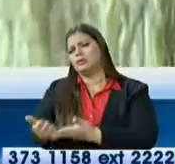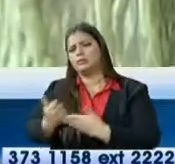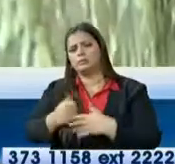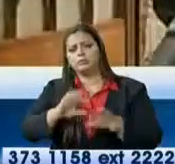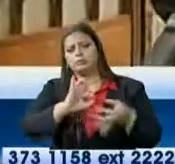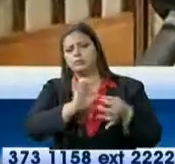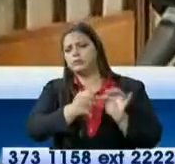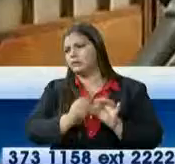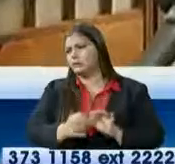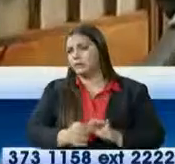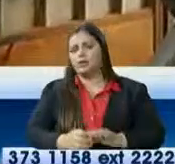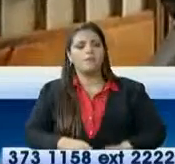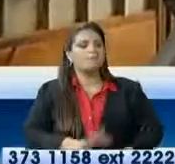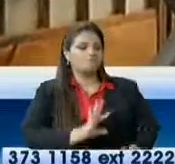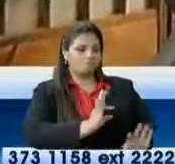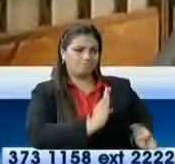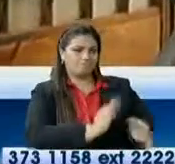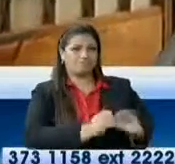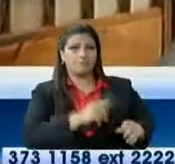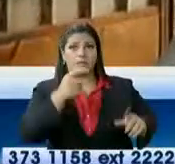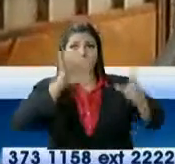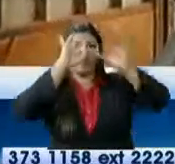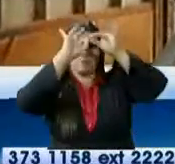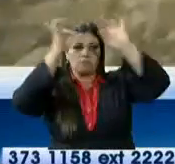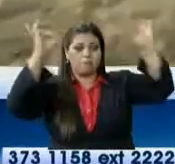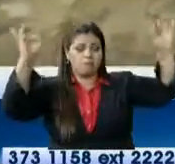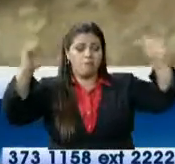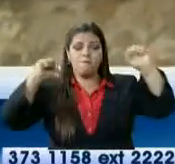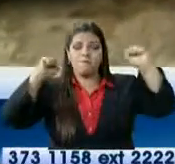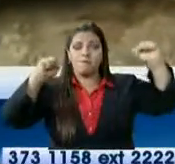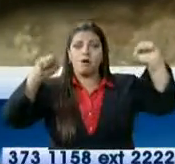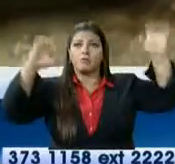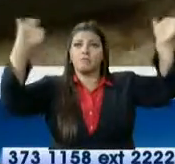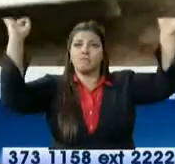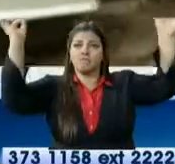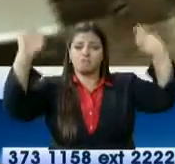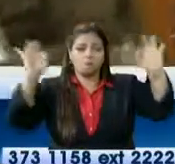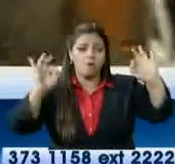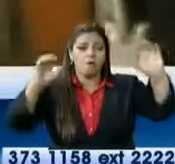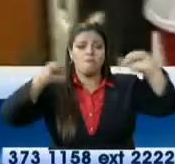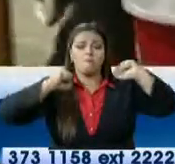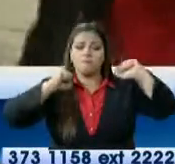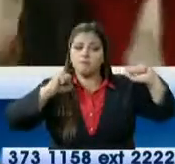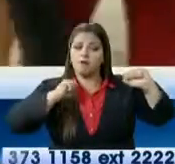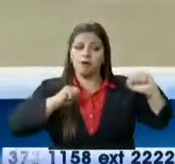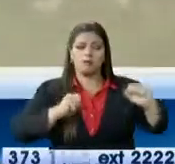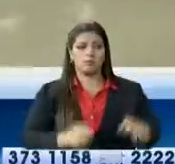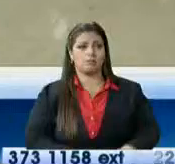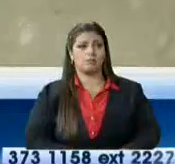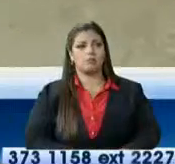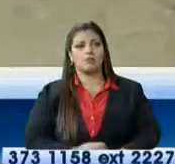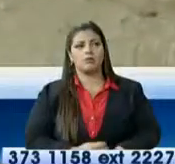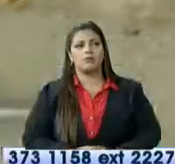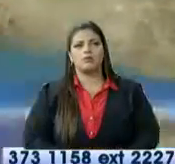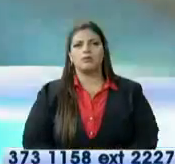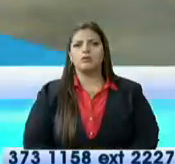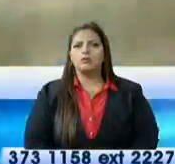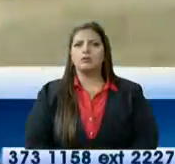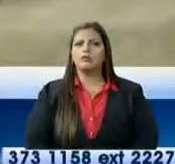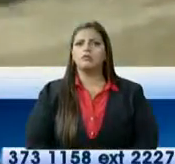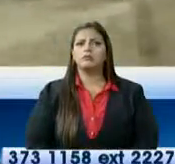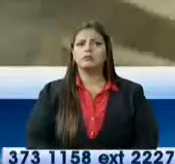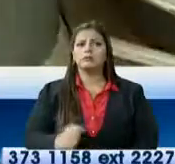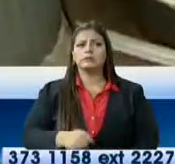energía. Por eso fue que ocasionó que los focos se explotaran. Los vecinos llegan con algo de comida y todo el aliento que demanda